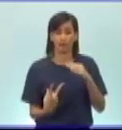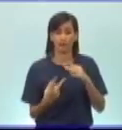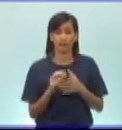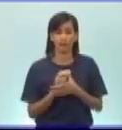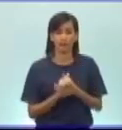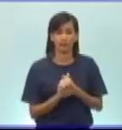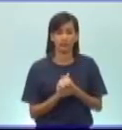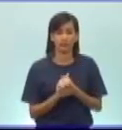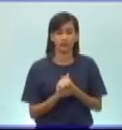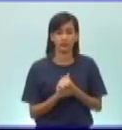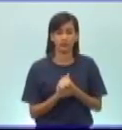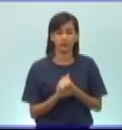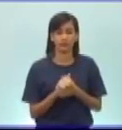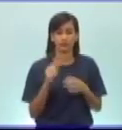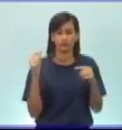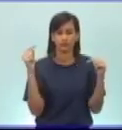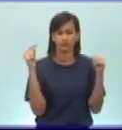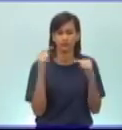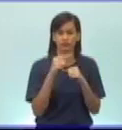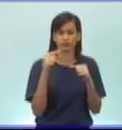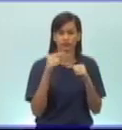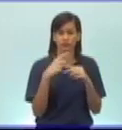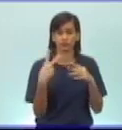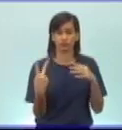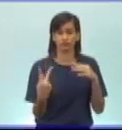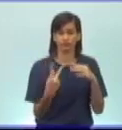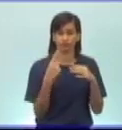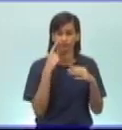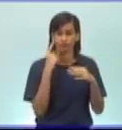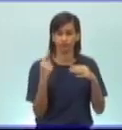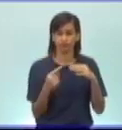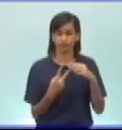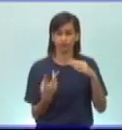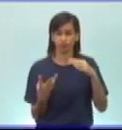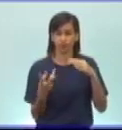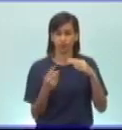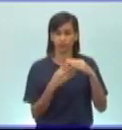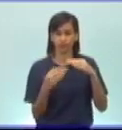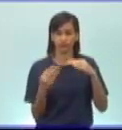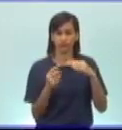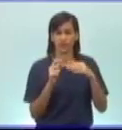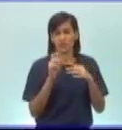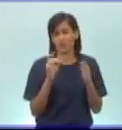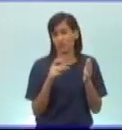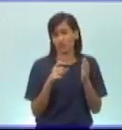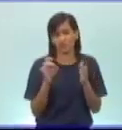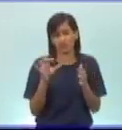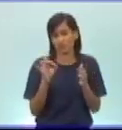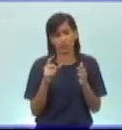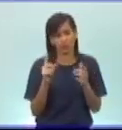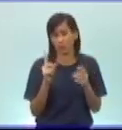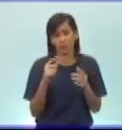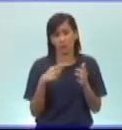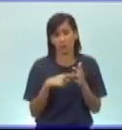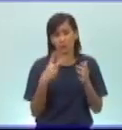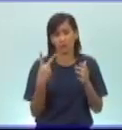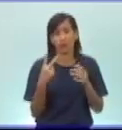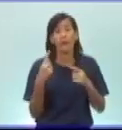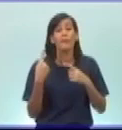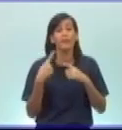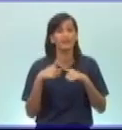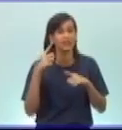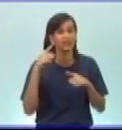1/2 es igual, en este caso, 15 no es múltiplo de 2, pero si hay un